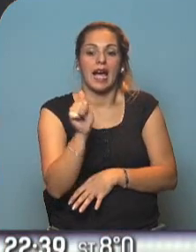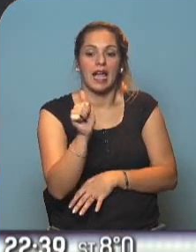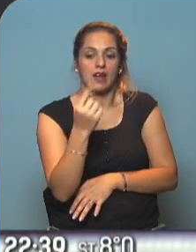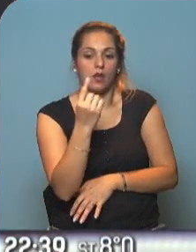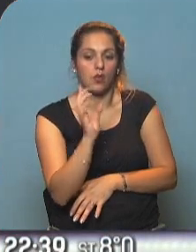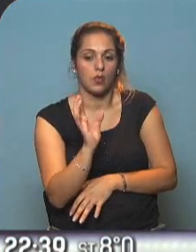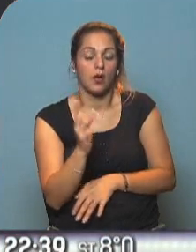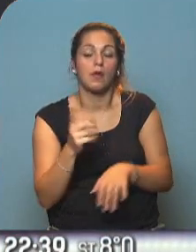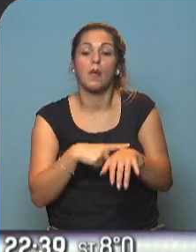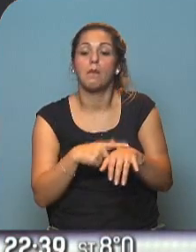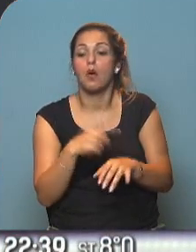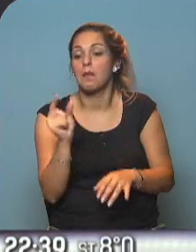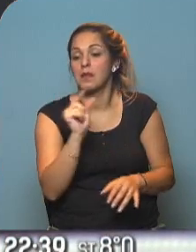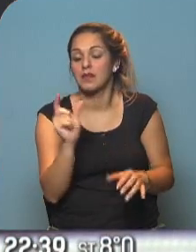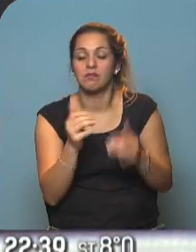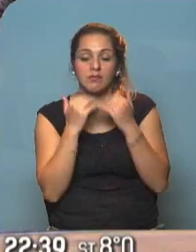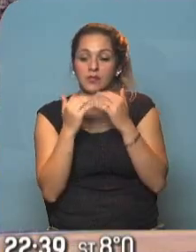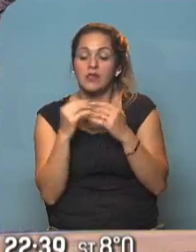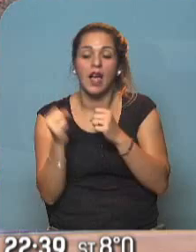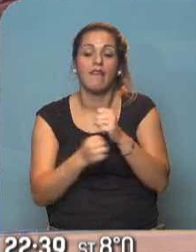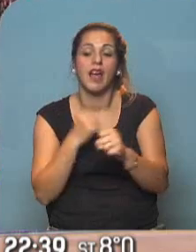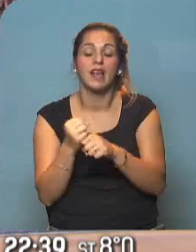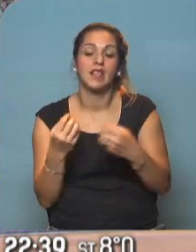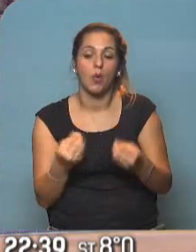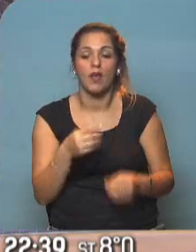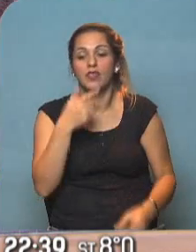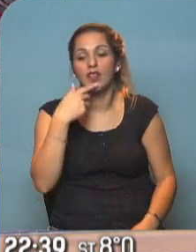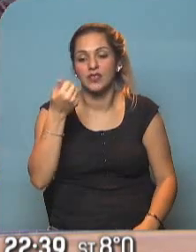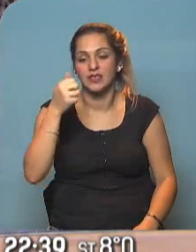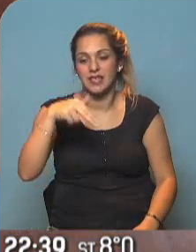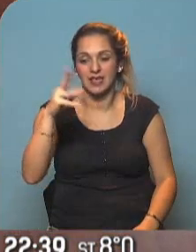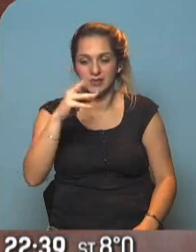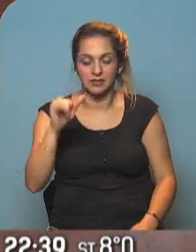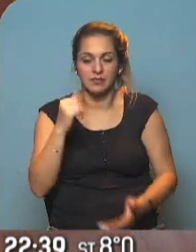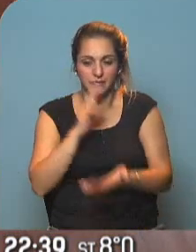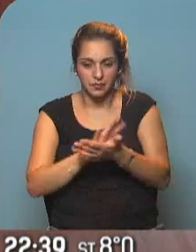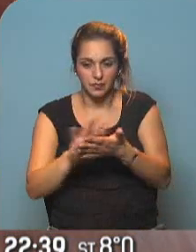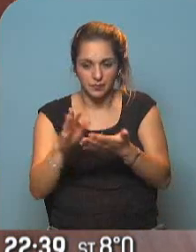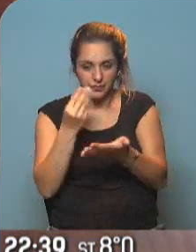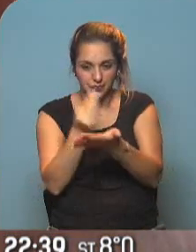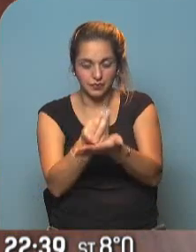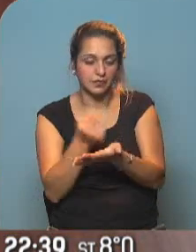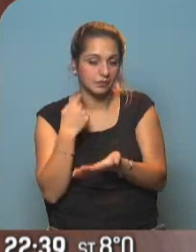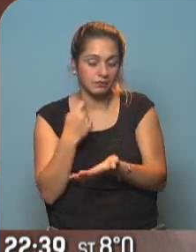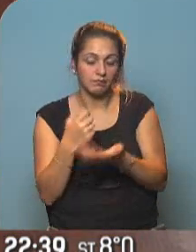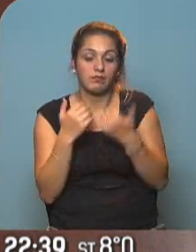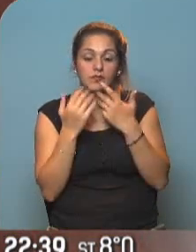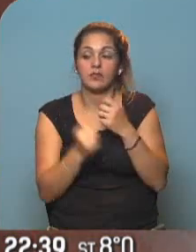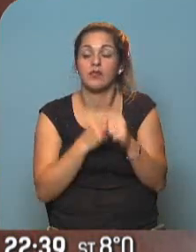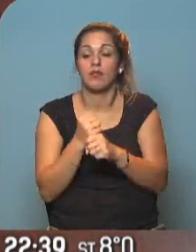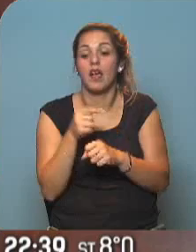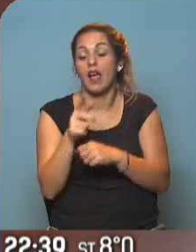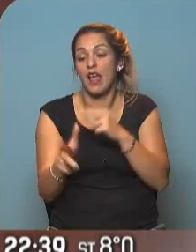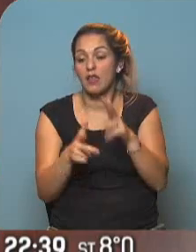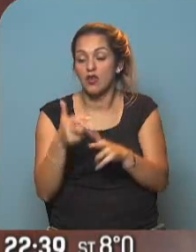muy transitorio lo de Sánchez, uno sabe también, claro, ¿no? Y en el caso de Italia... Puede ser el puntapié. Él ha prometido mantener los presupuestos,